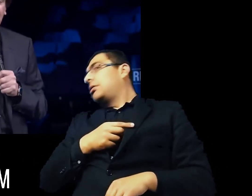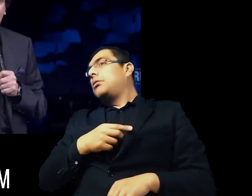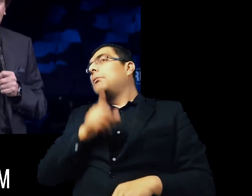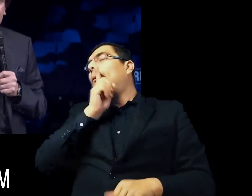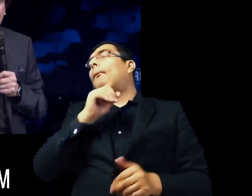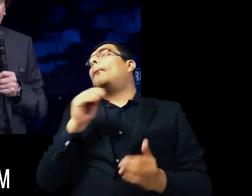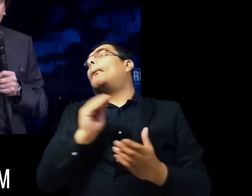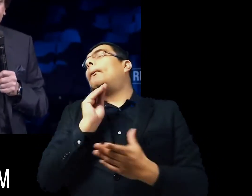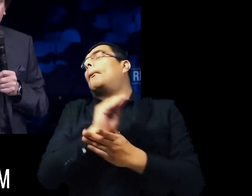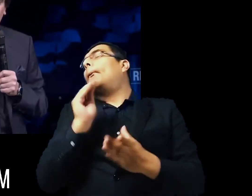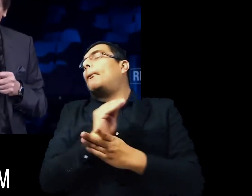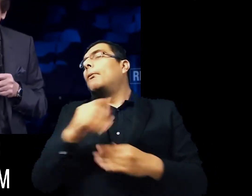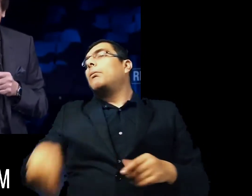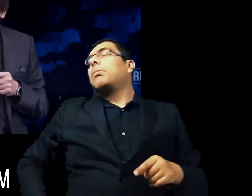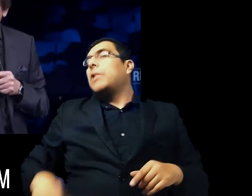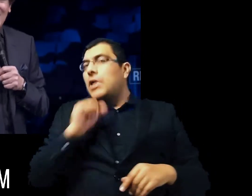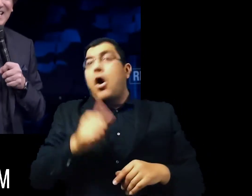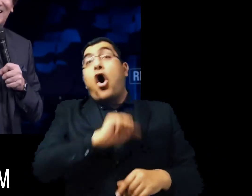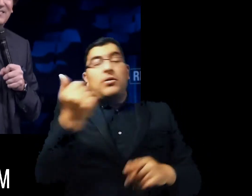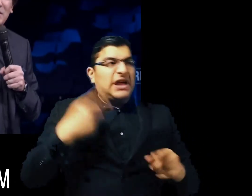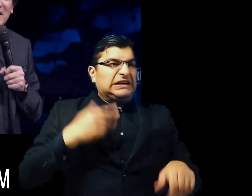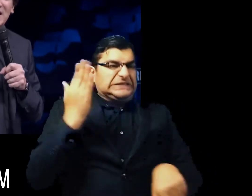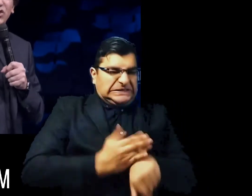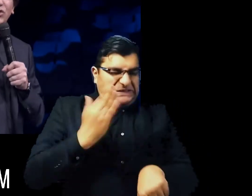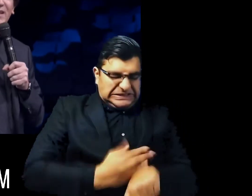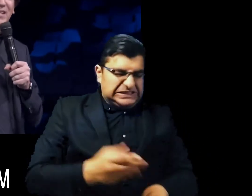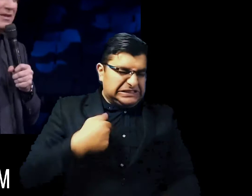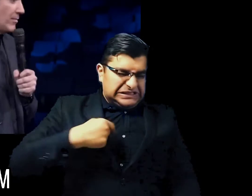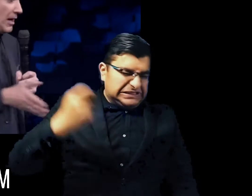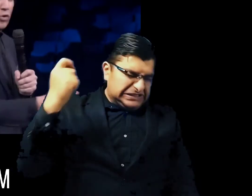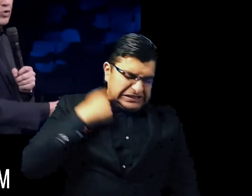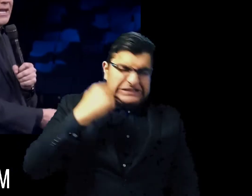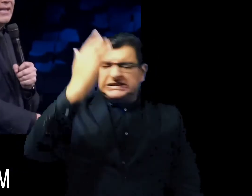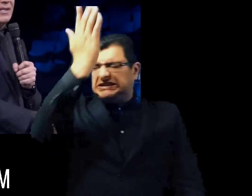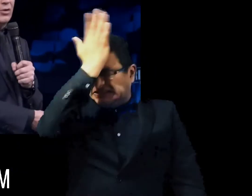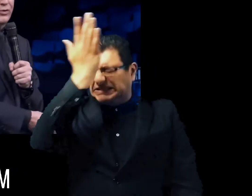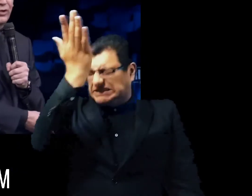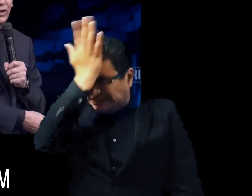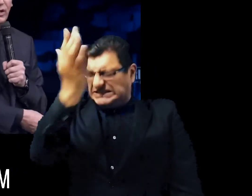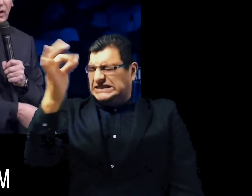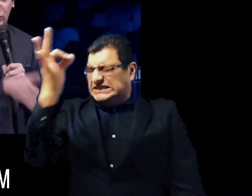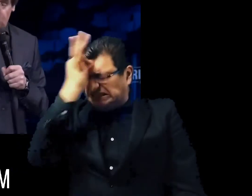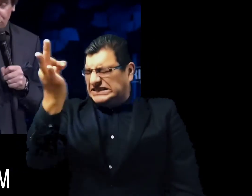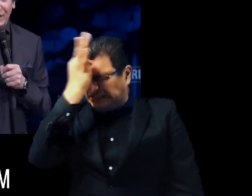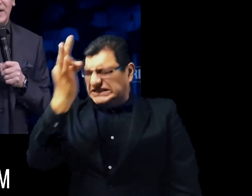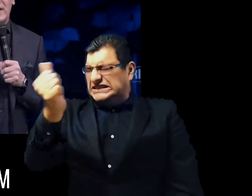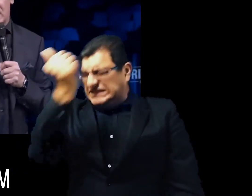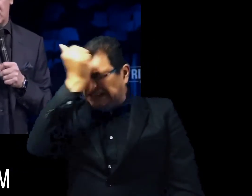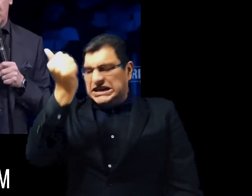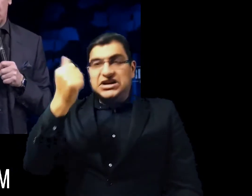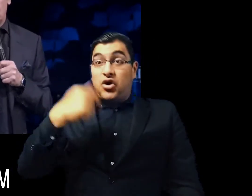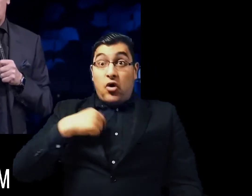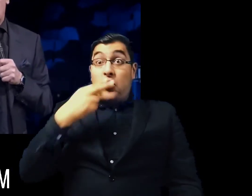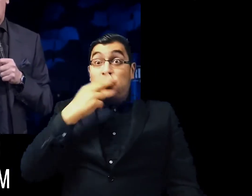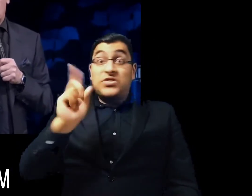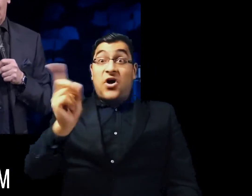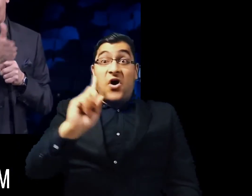culpa. Conozco mucha gente que se lastima, se azota a sí misma, no usa látigos, entonces usa